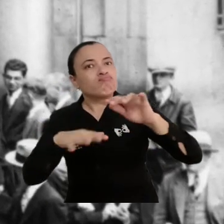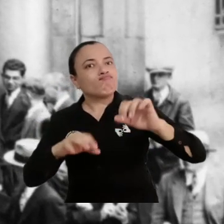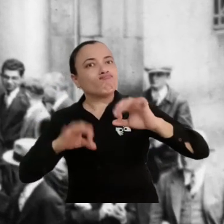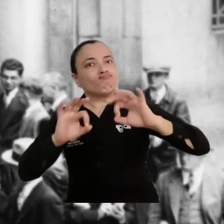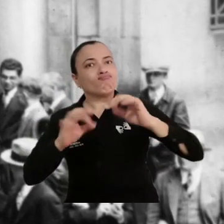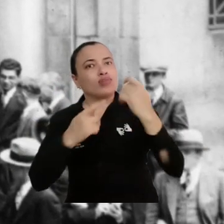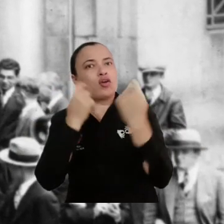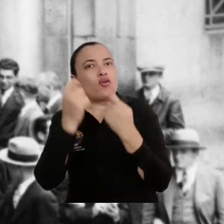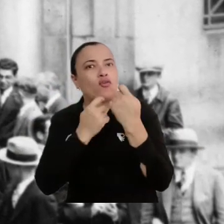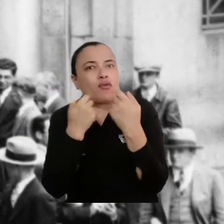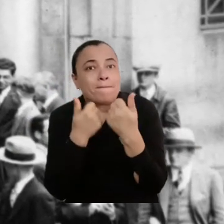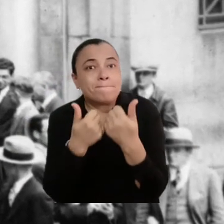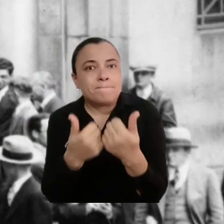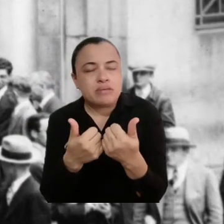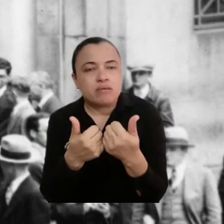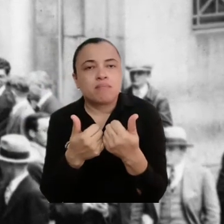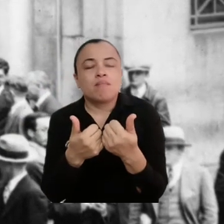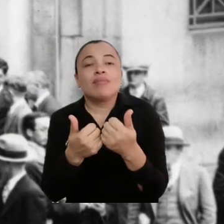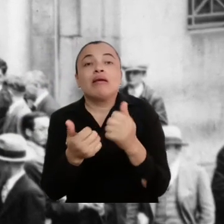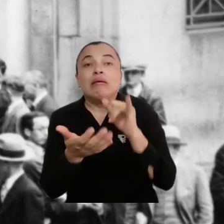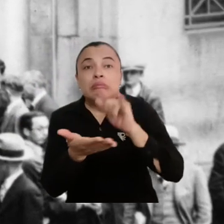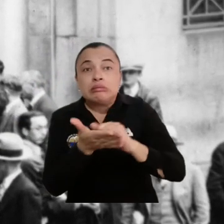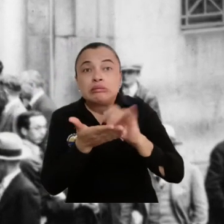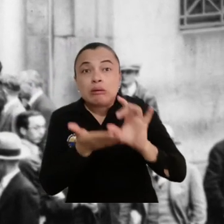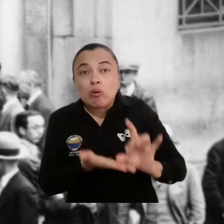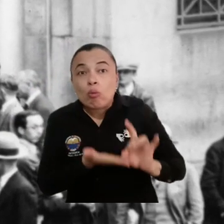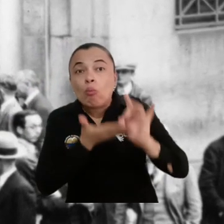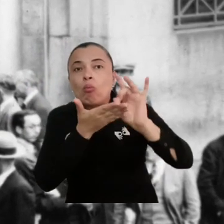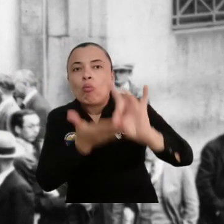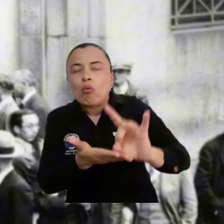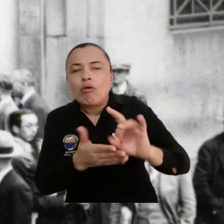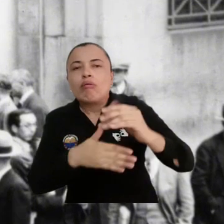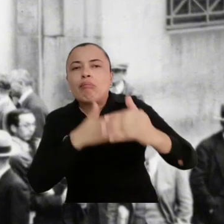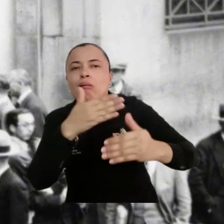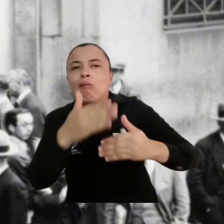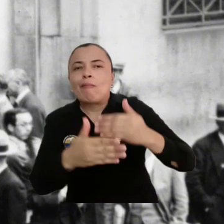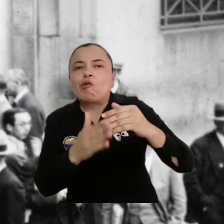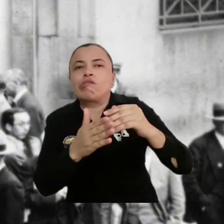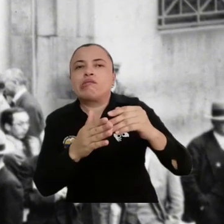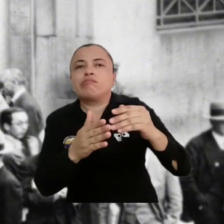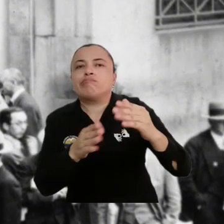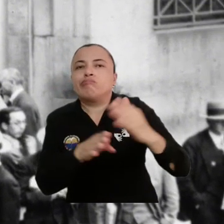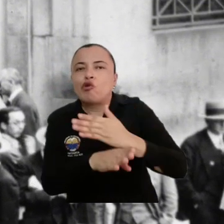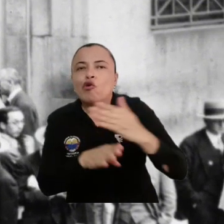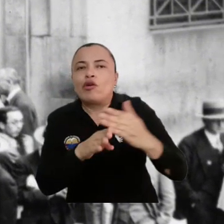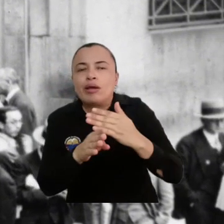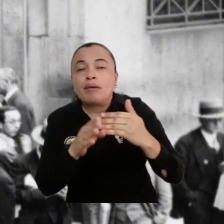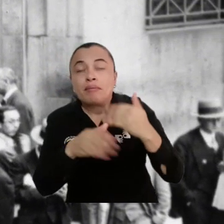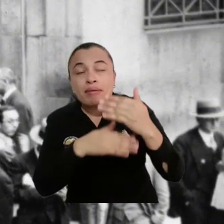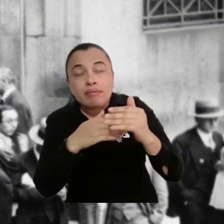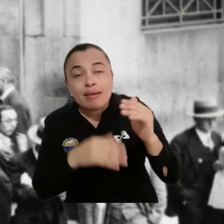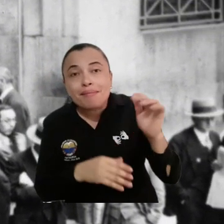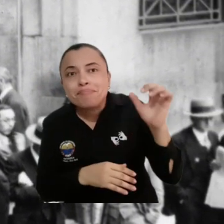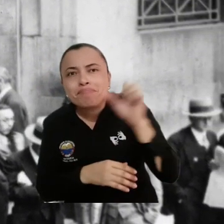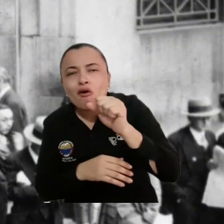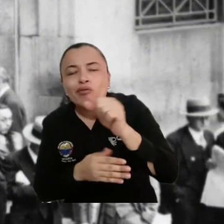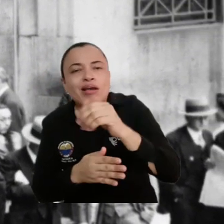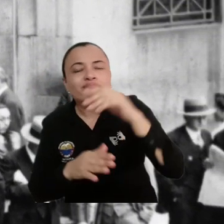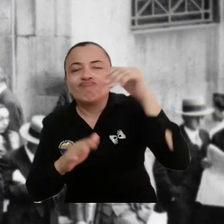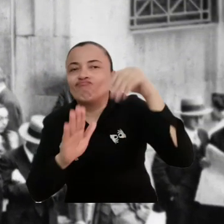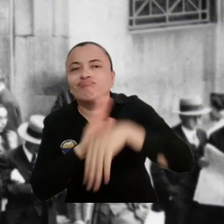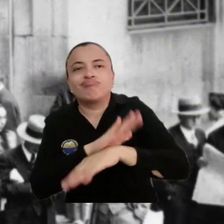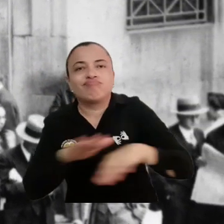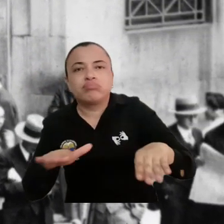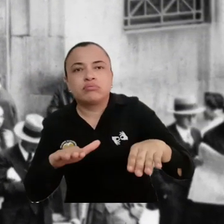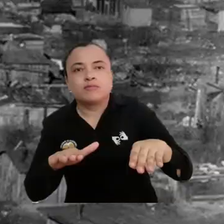Sin embargo, este modelo comenzó a mostrar grietas mucho antes de que las ruinas fueran visibles. Uno de los